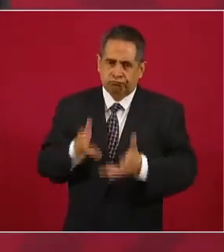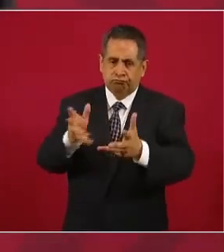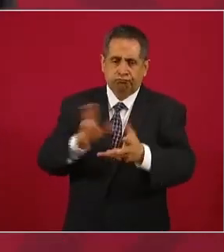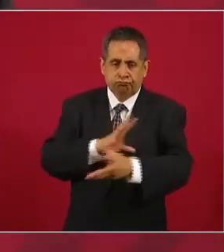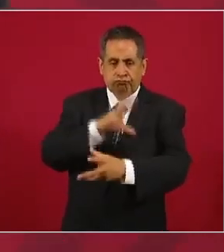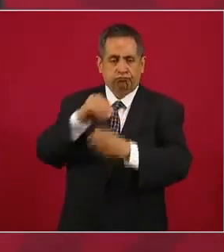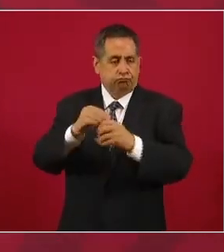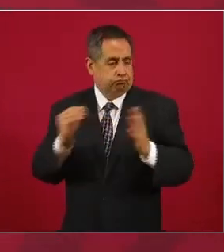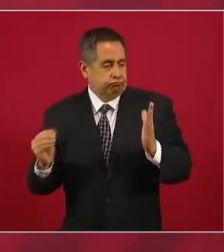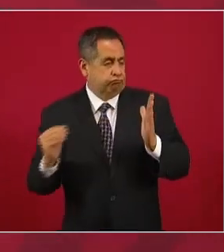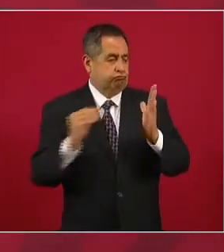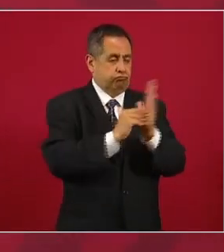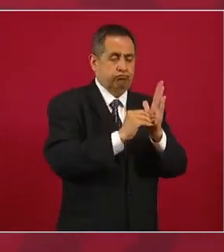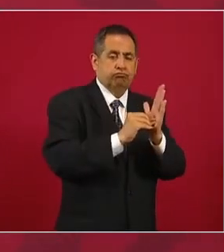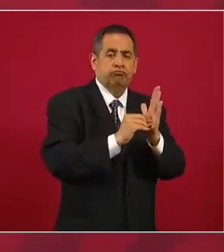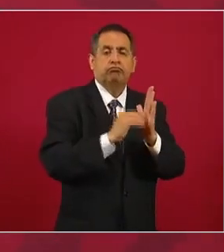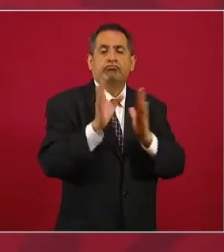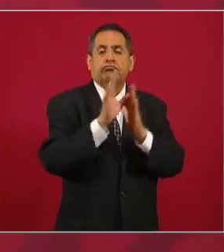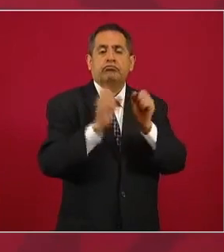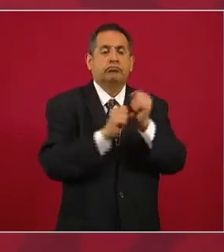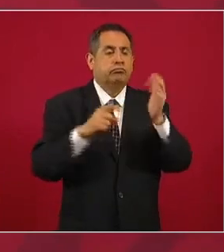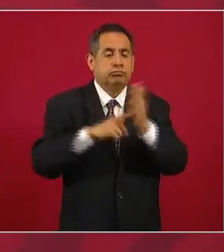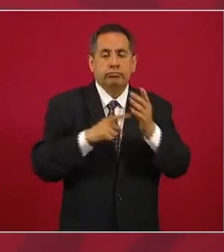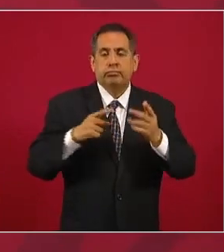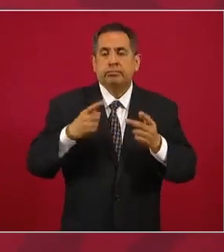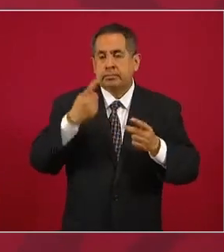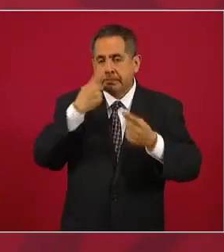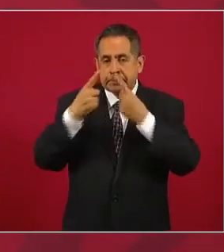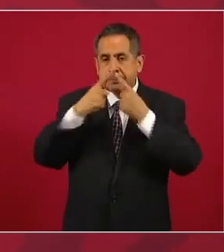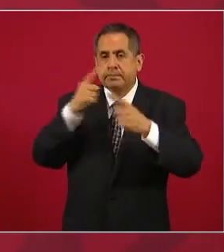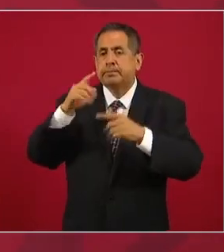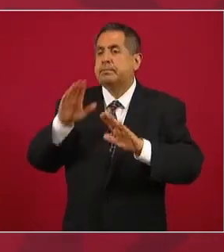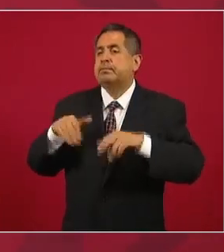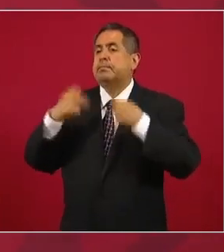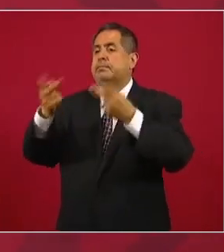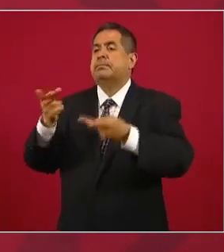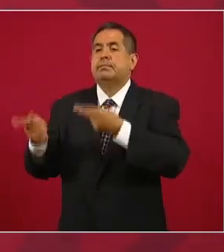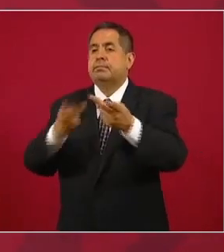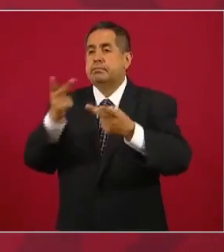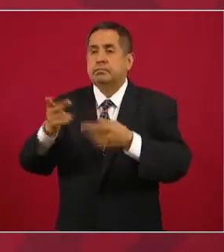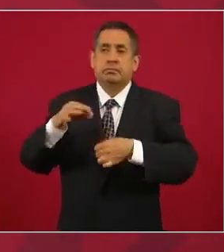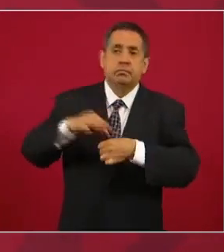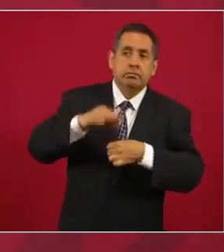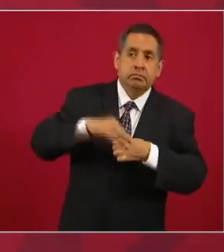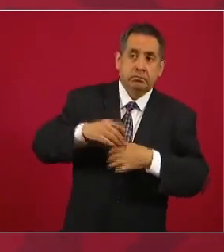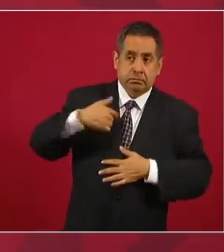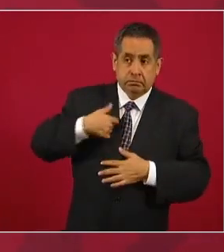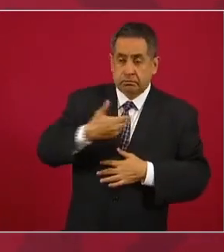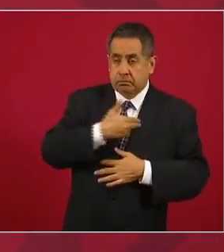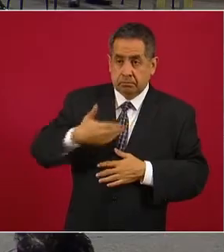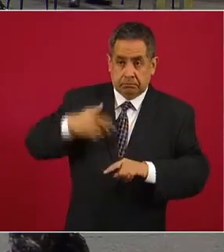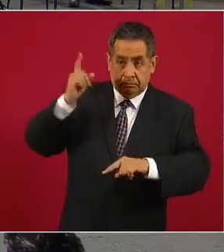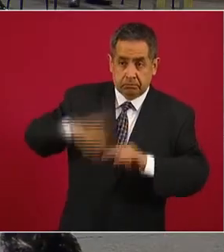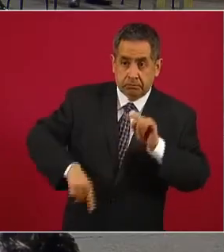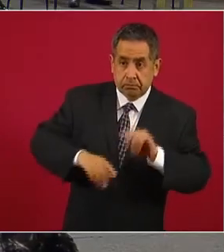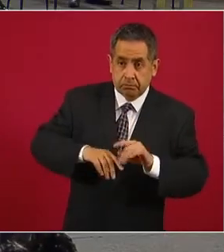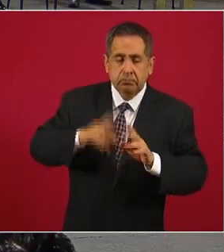la Carta Magna de las consultas regulares de revocación de mandato.